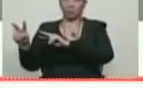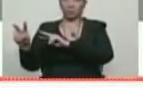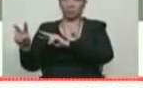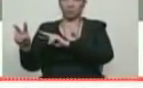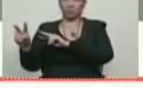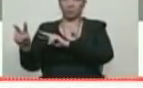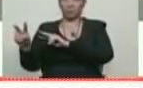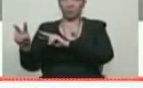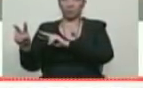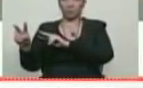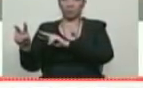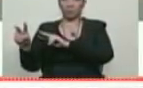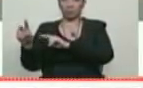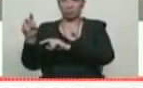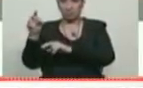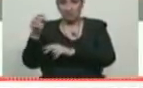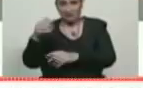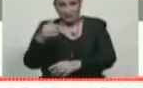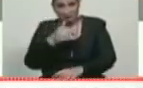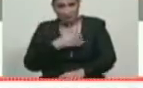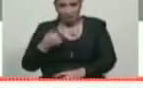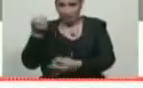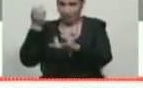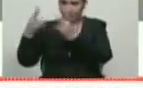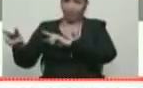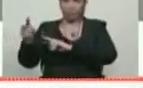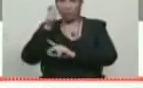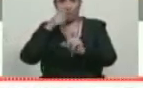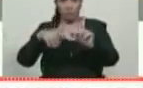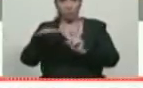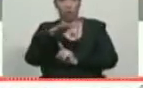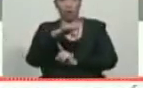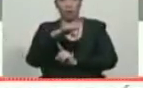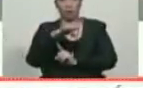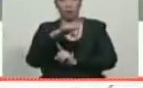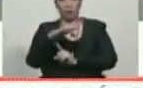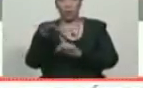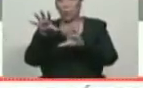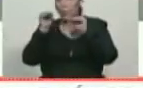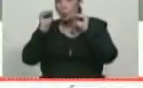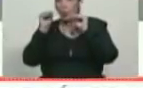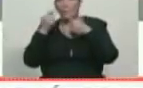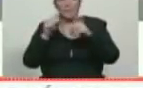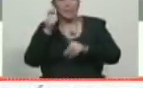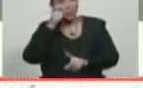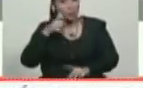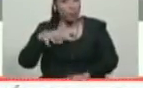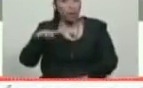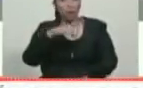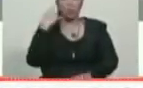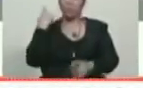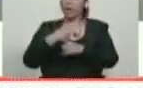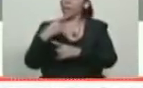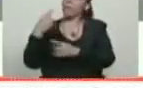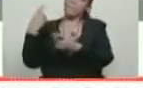El que traiciona a este pueblo se seca, pero el pueblo está obligado a